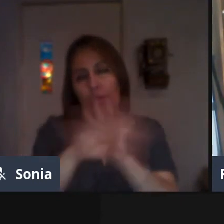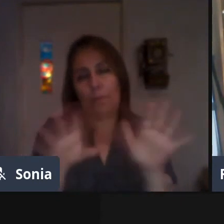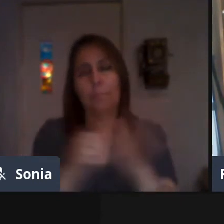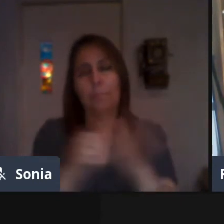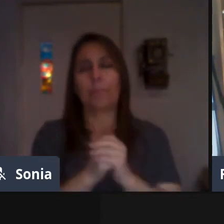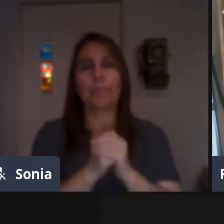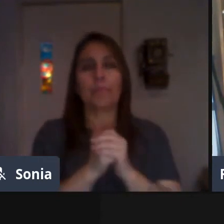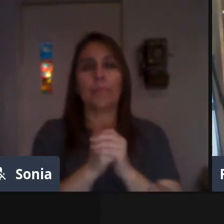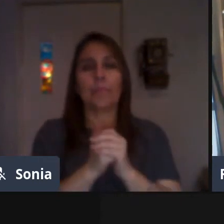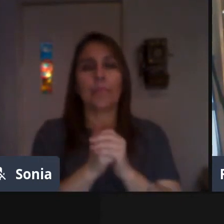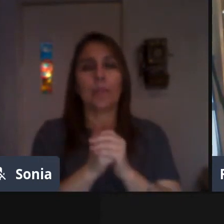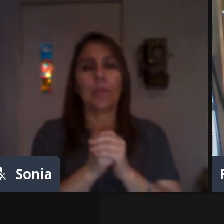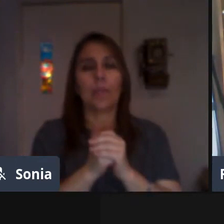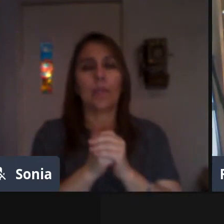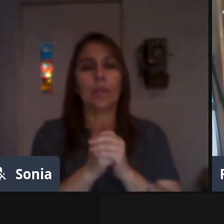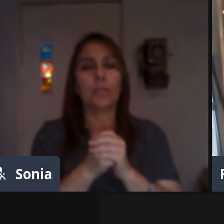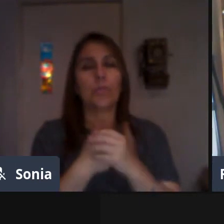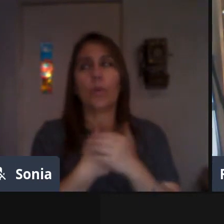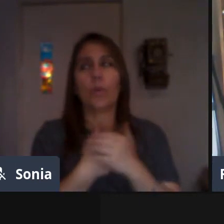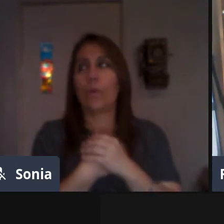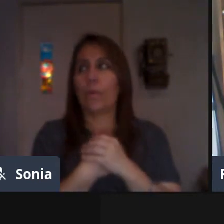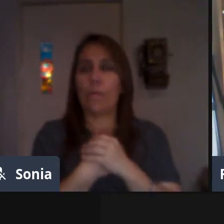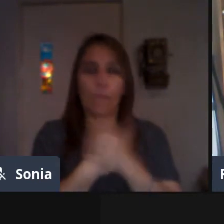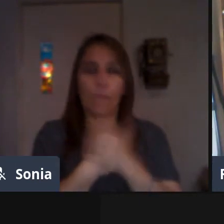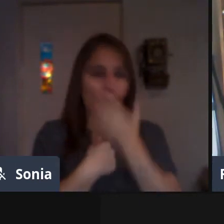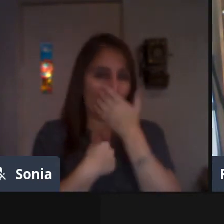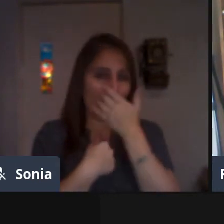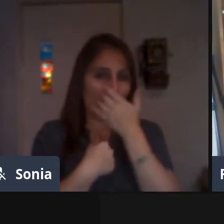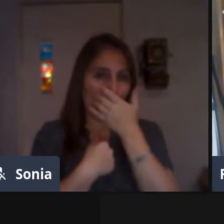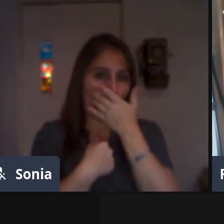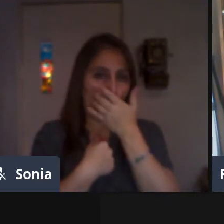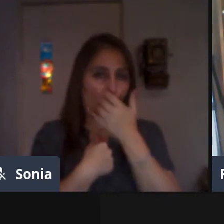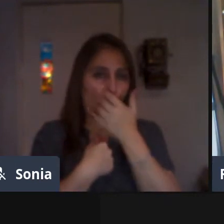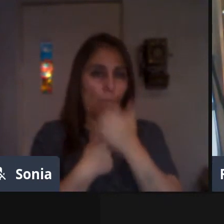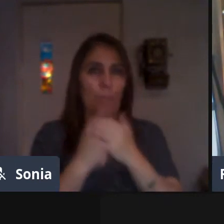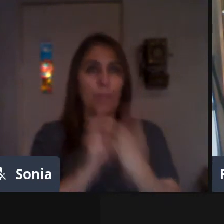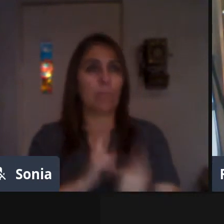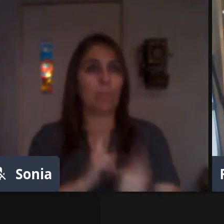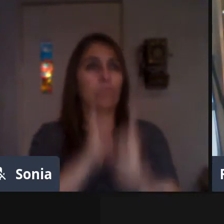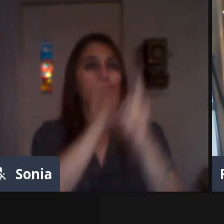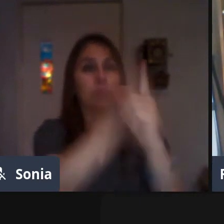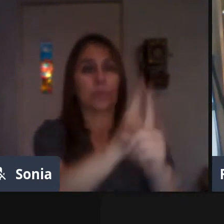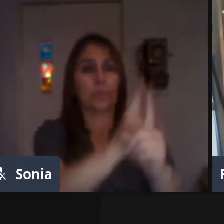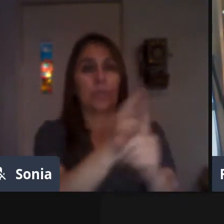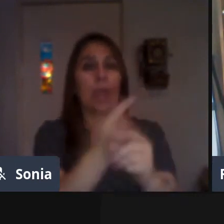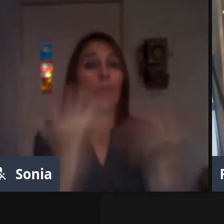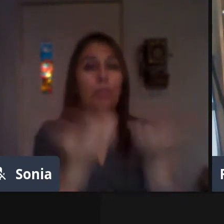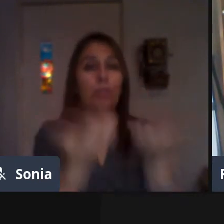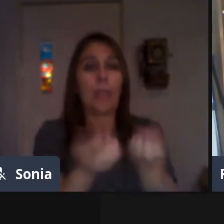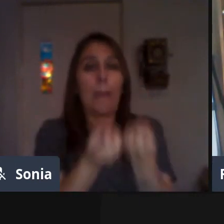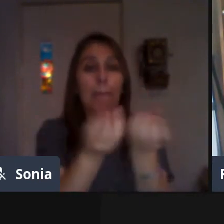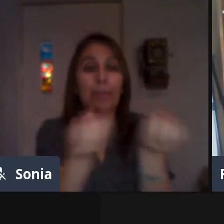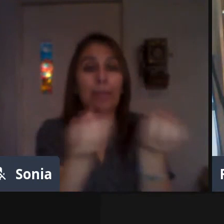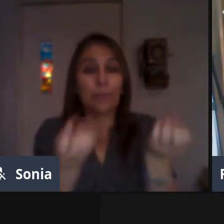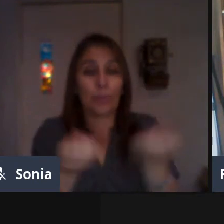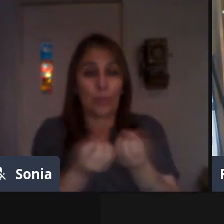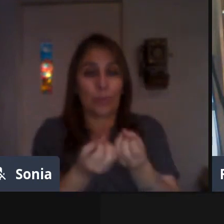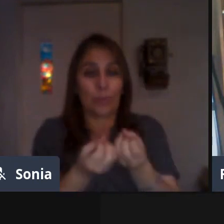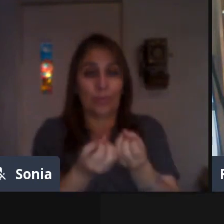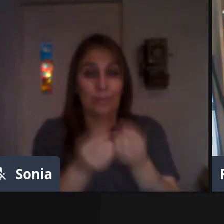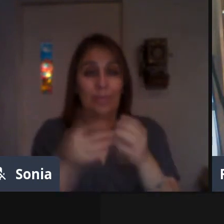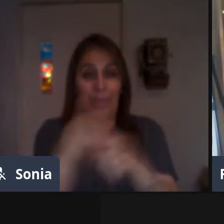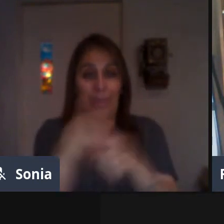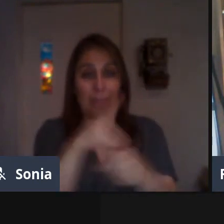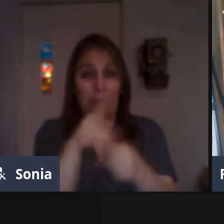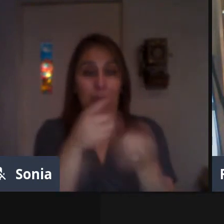llegué por ejemplo a donde llegue alguna vez a pasta y me diga alguien de una mujer que diga